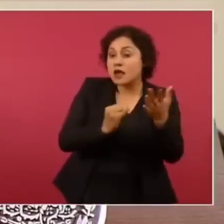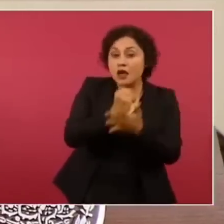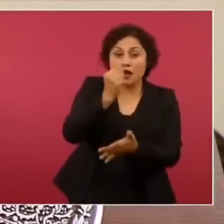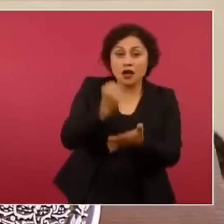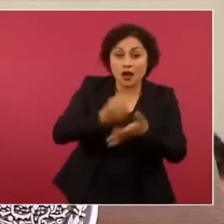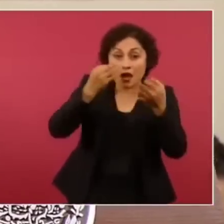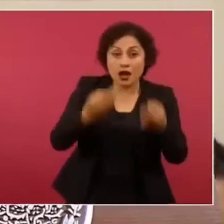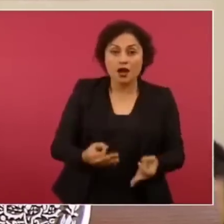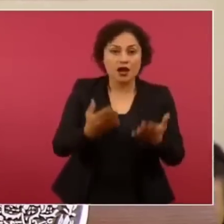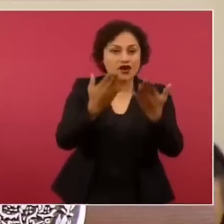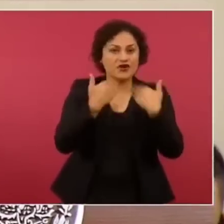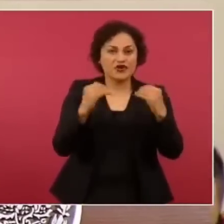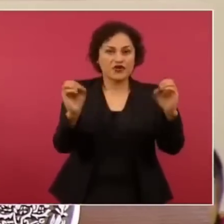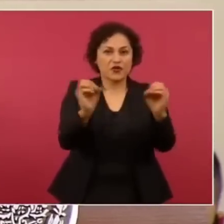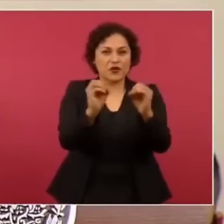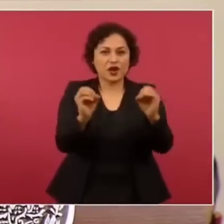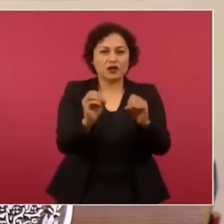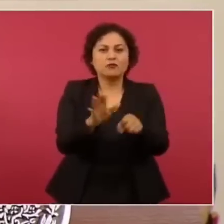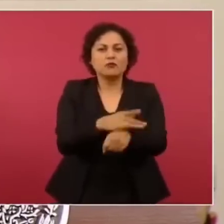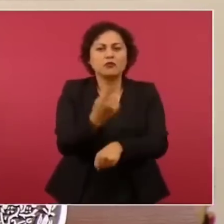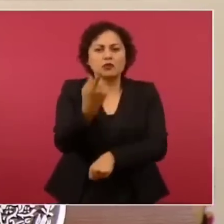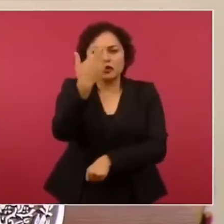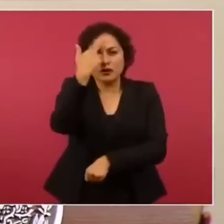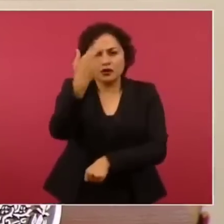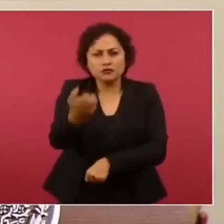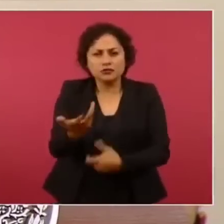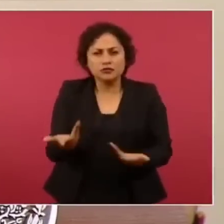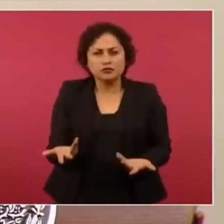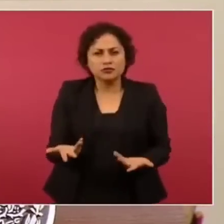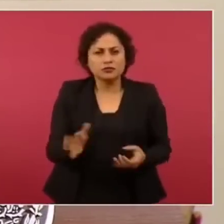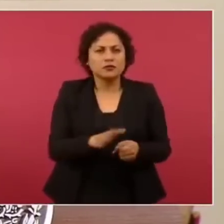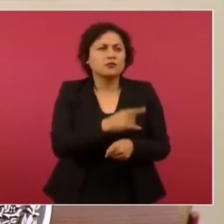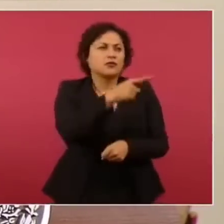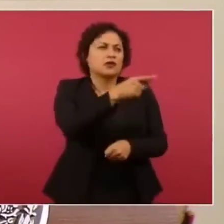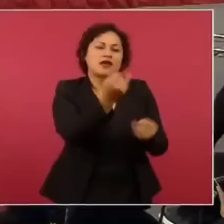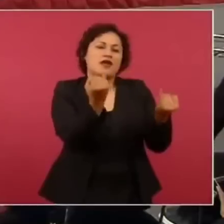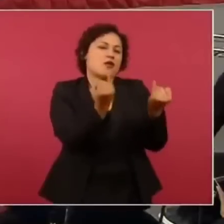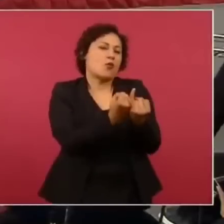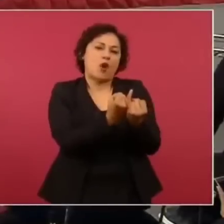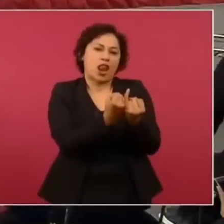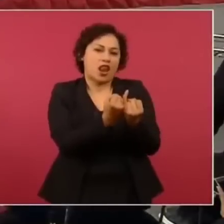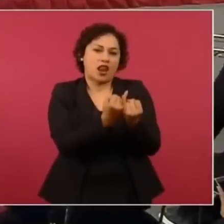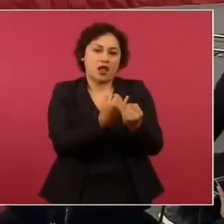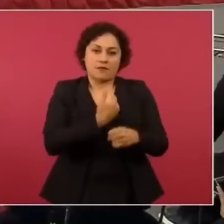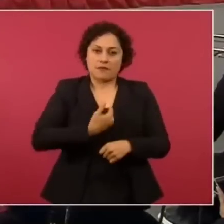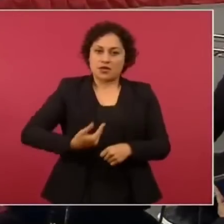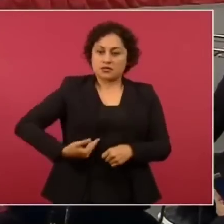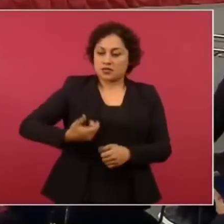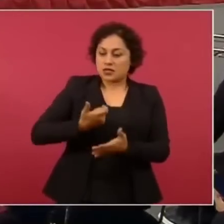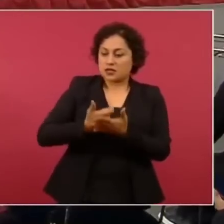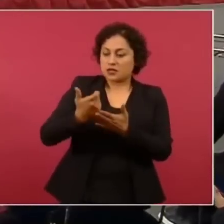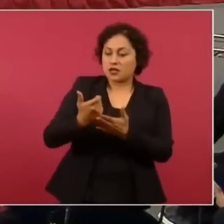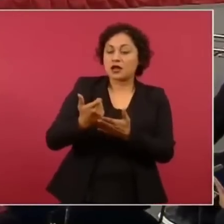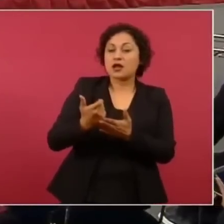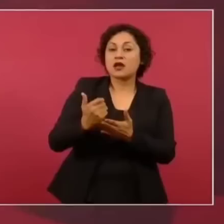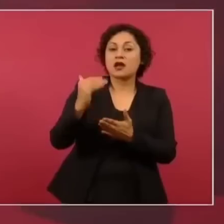la mayoría en la Corte? Porque ellos ganan más que el presidente.